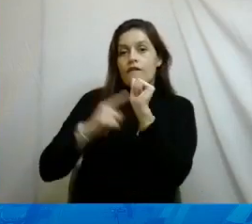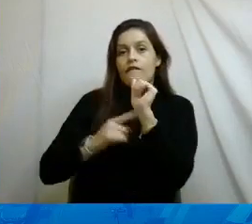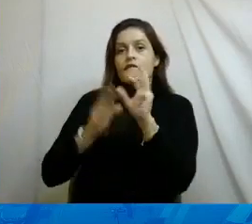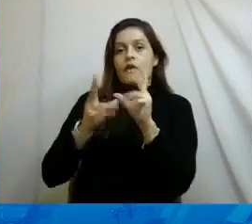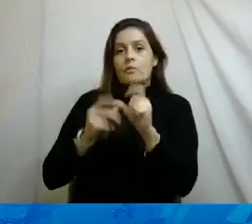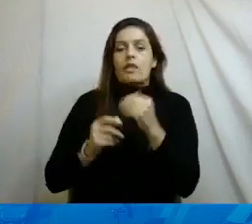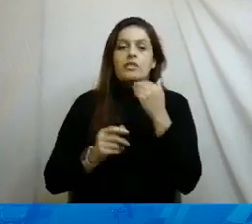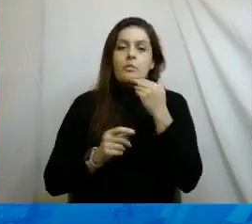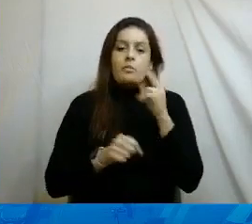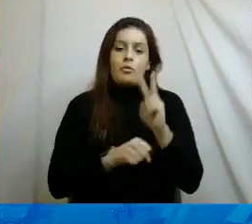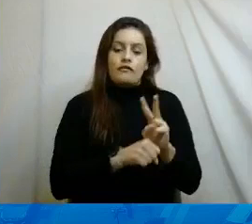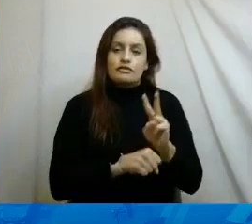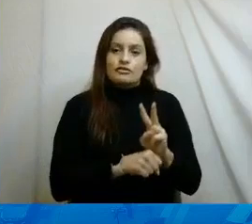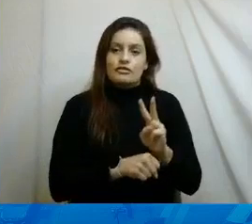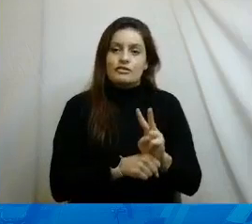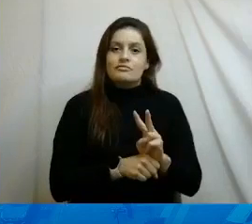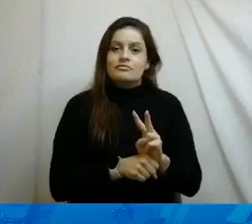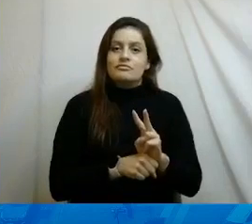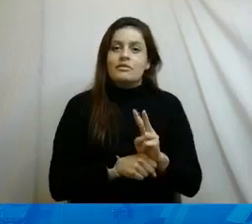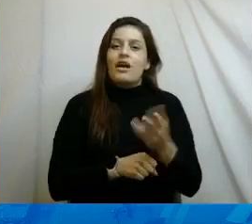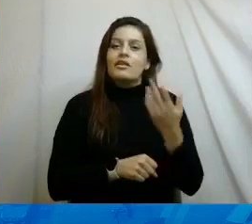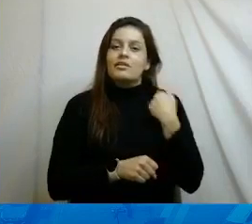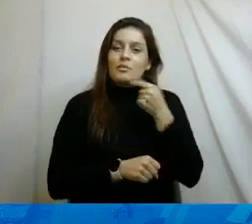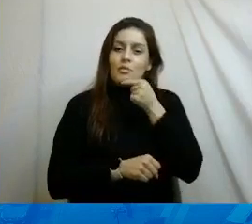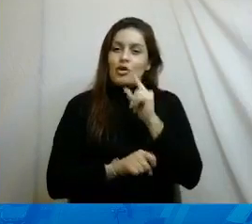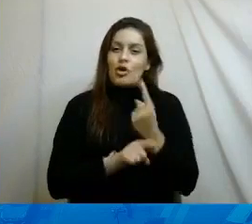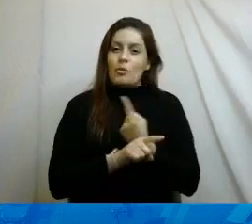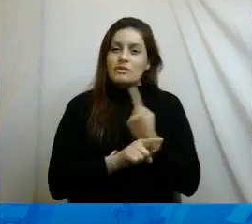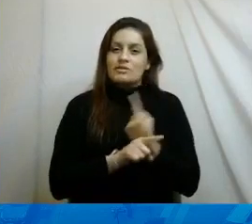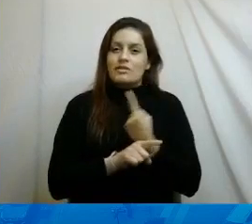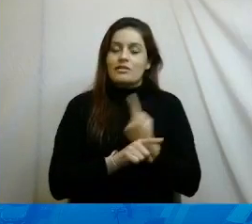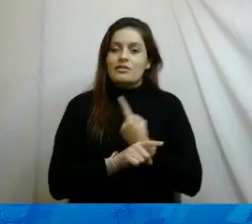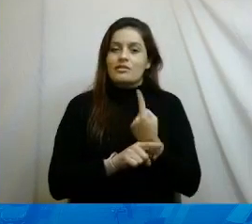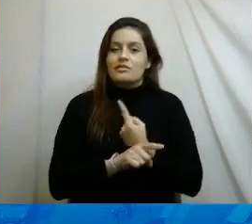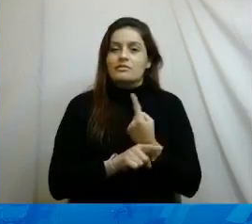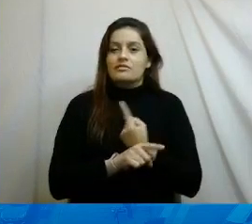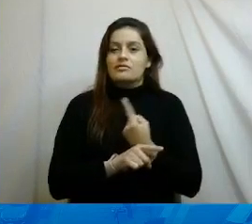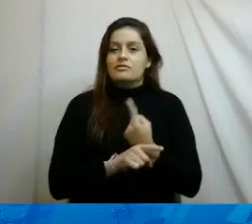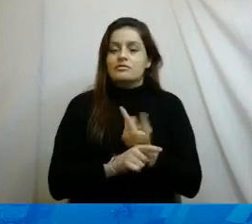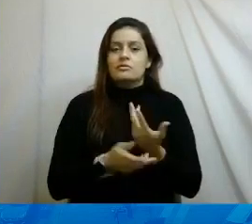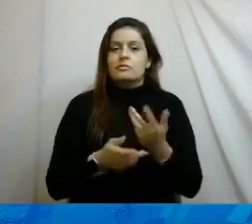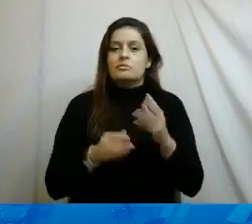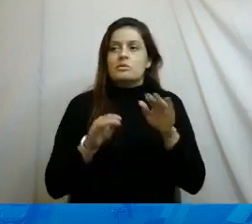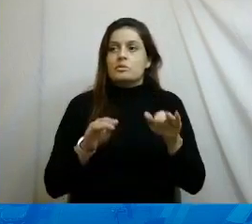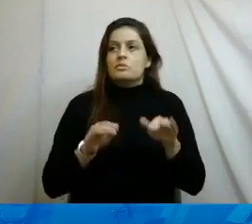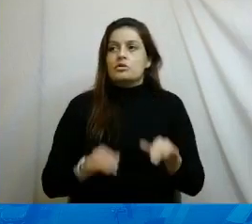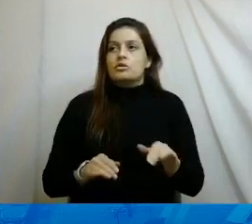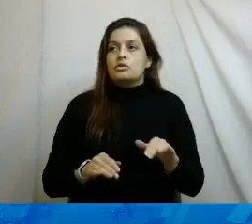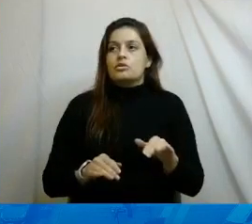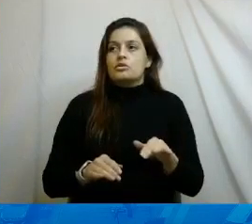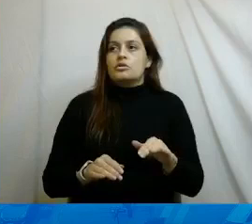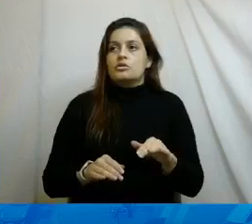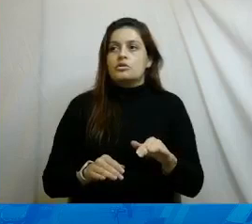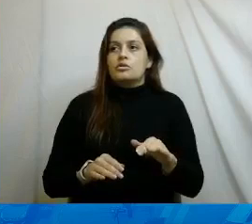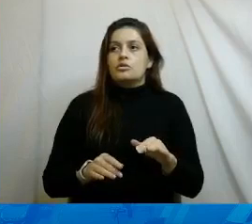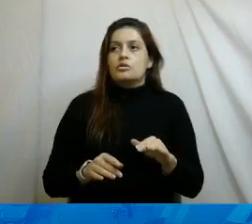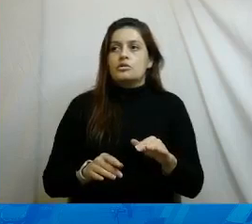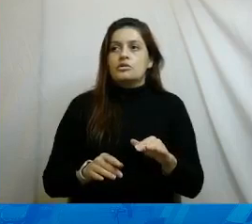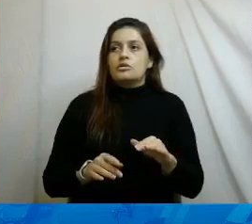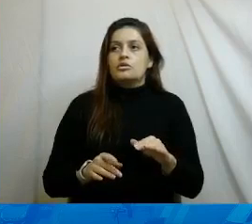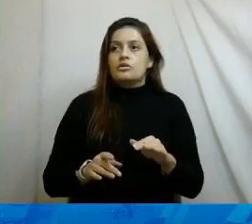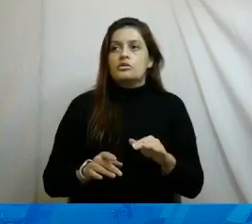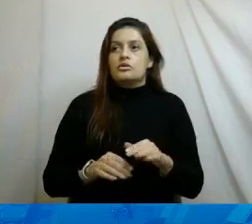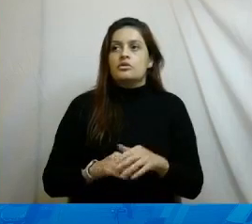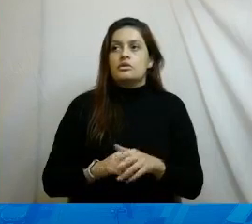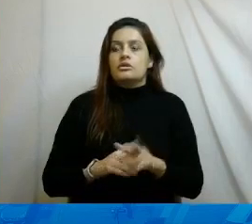profesores, lo conversábamos recién con otro colega, cuando pasa algún tema en el hospital y uno de los valores cardinales es como la prudencia,